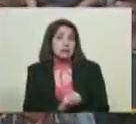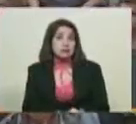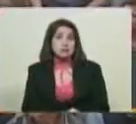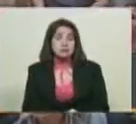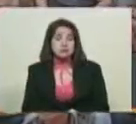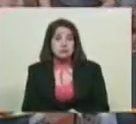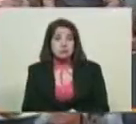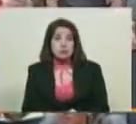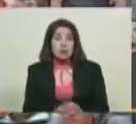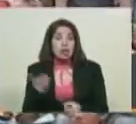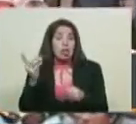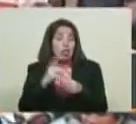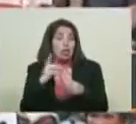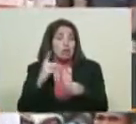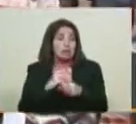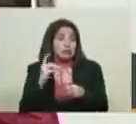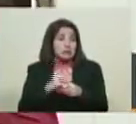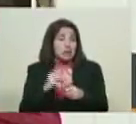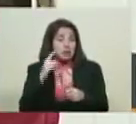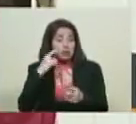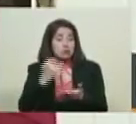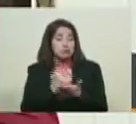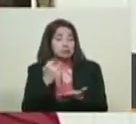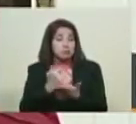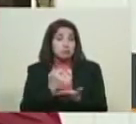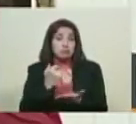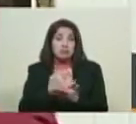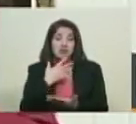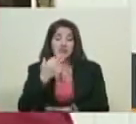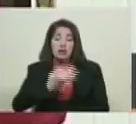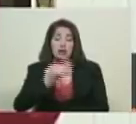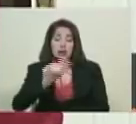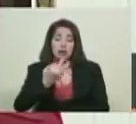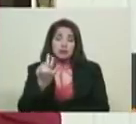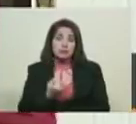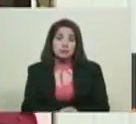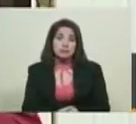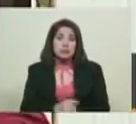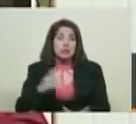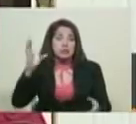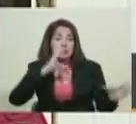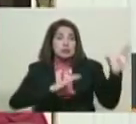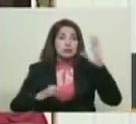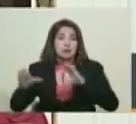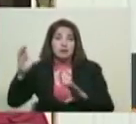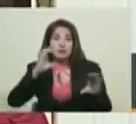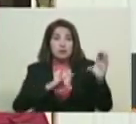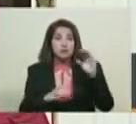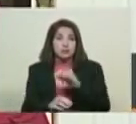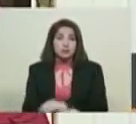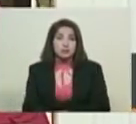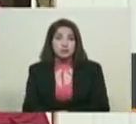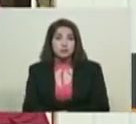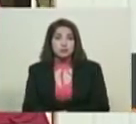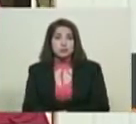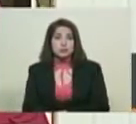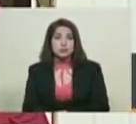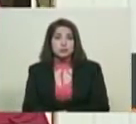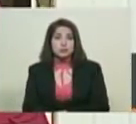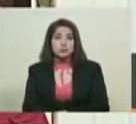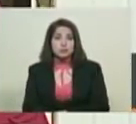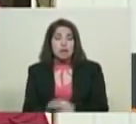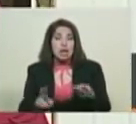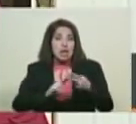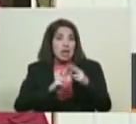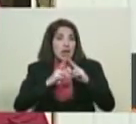Son datos comprobados, fidedignos, científicos. Y la paz en